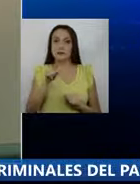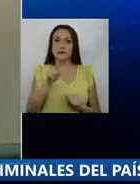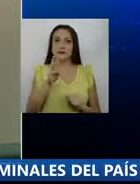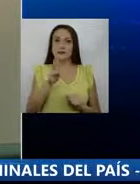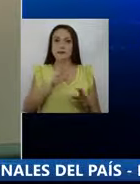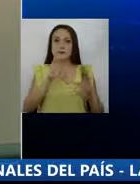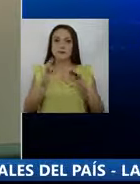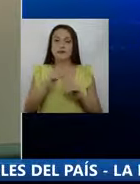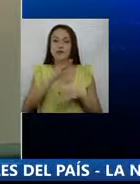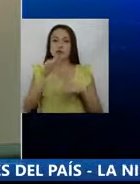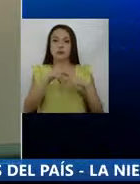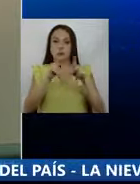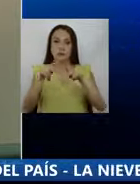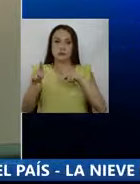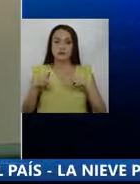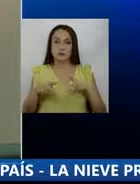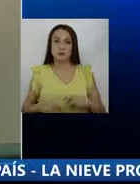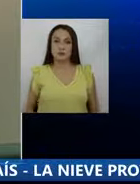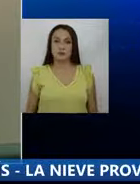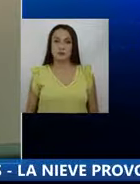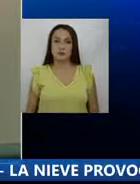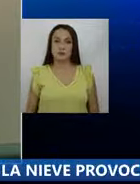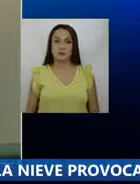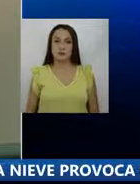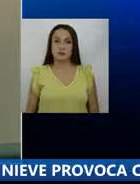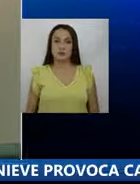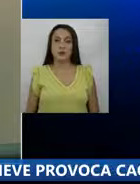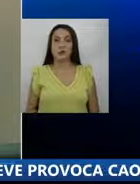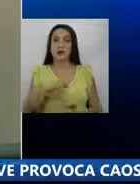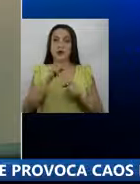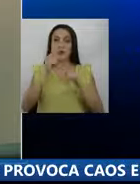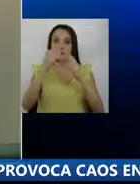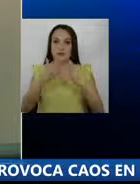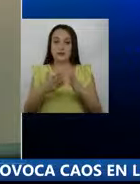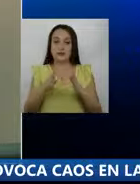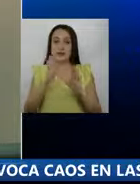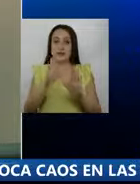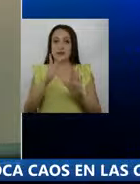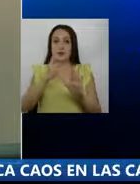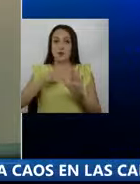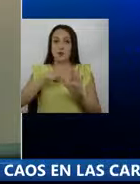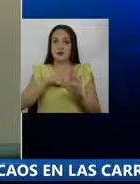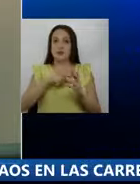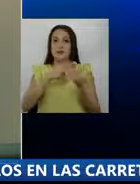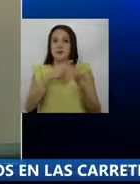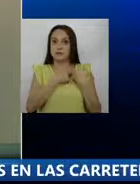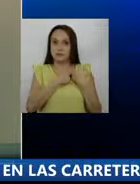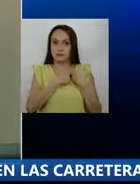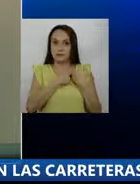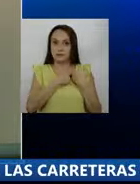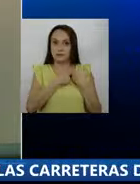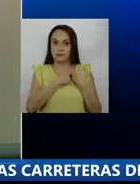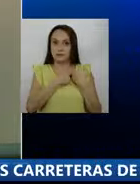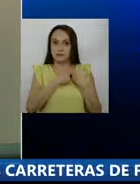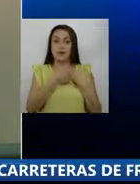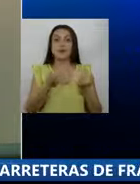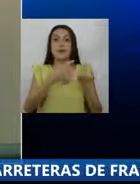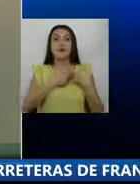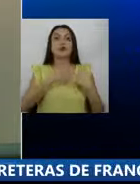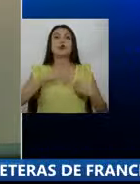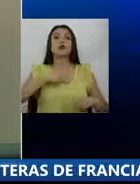los ciudadanos y ciudadanas costarricenses. Esa es nuestra obligación que hemos